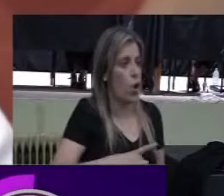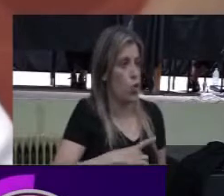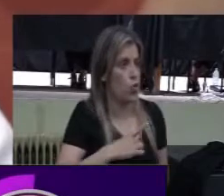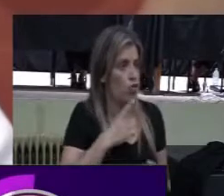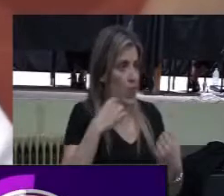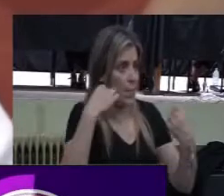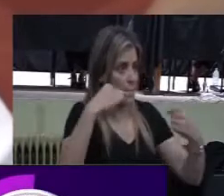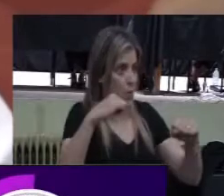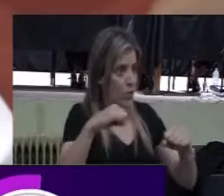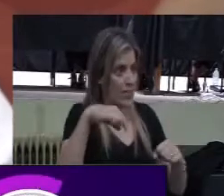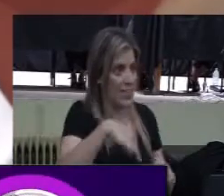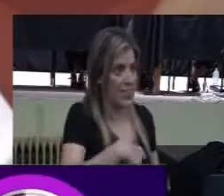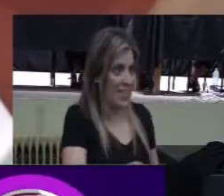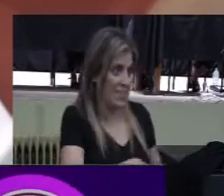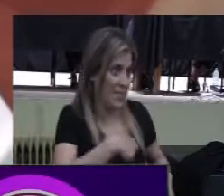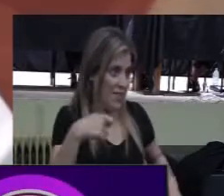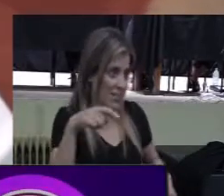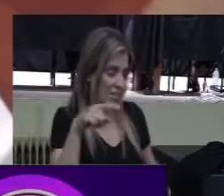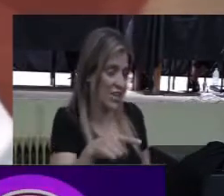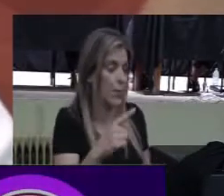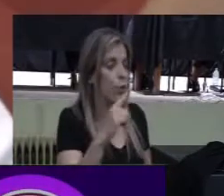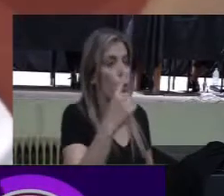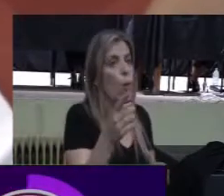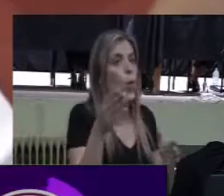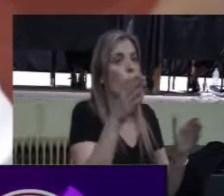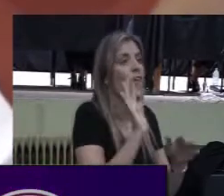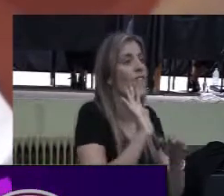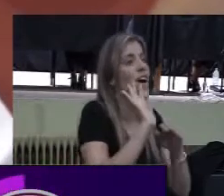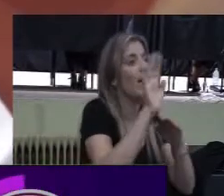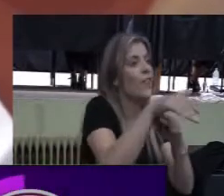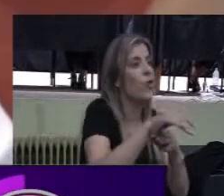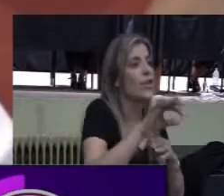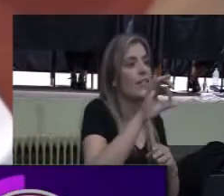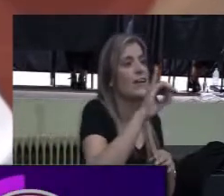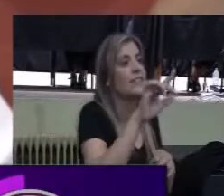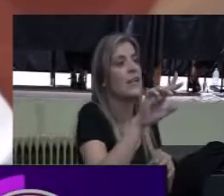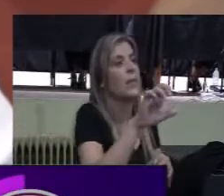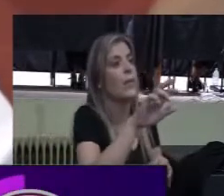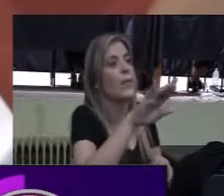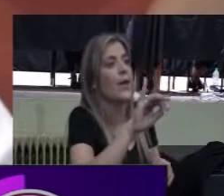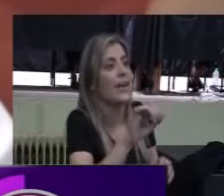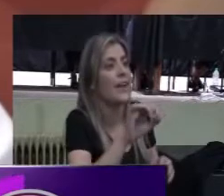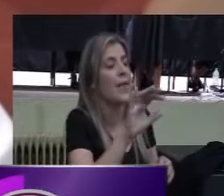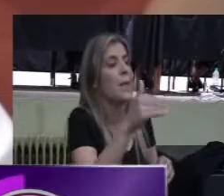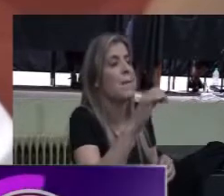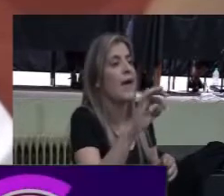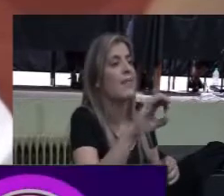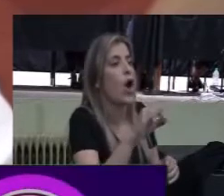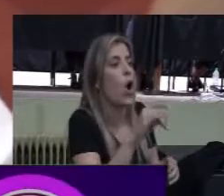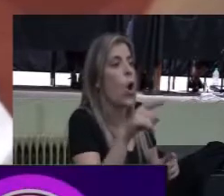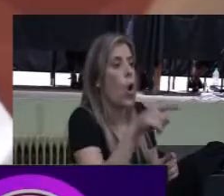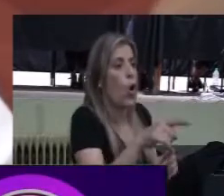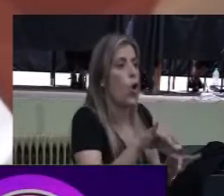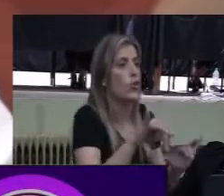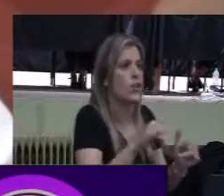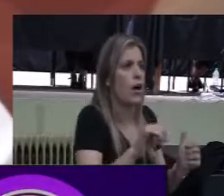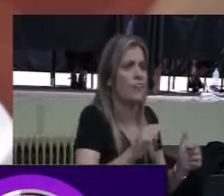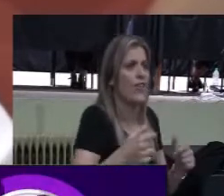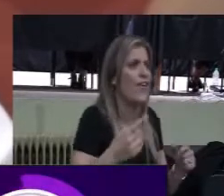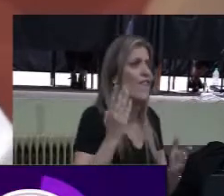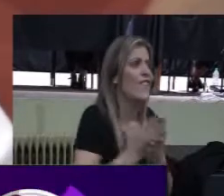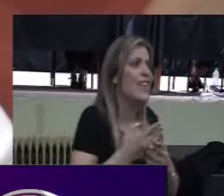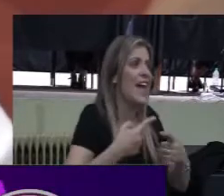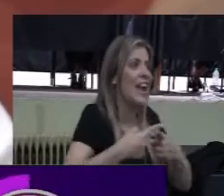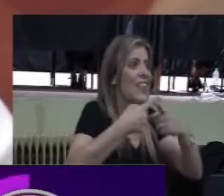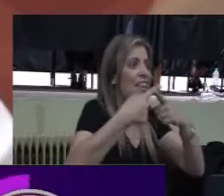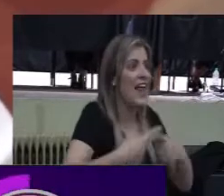defendido los derechos de la mujer en épocas en las que realmente la mujer estaba bastante censurada,